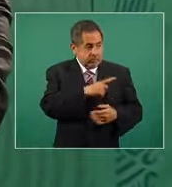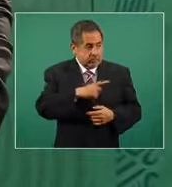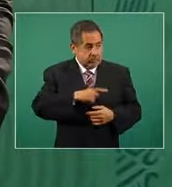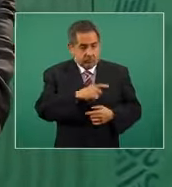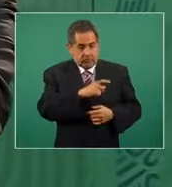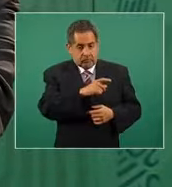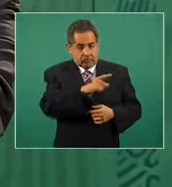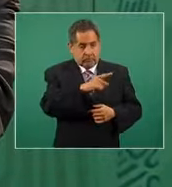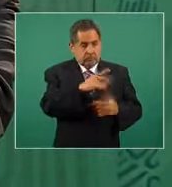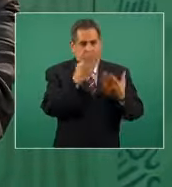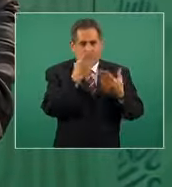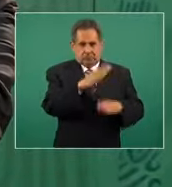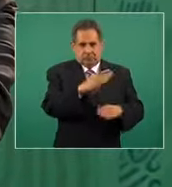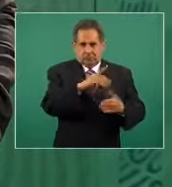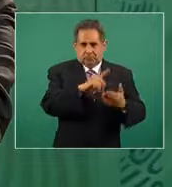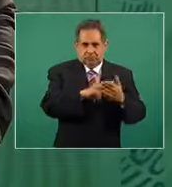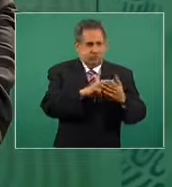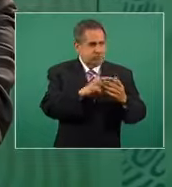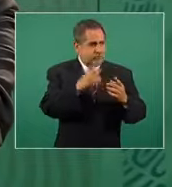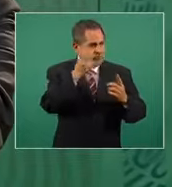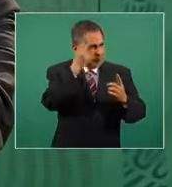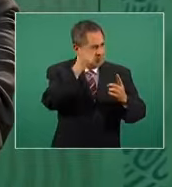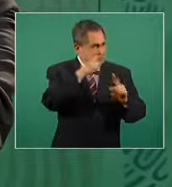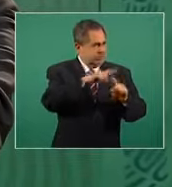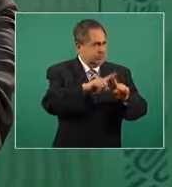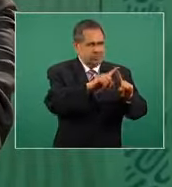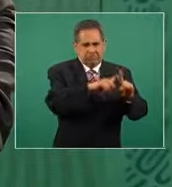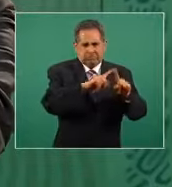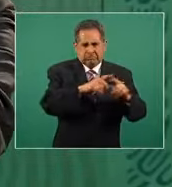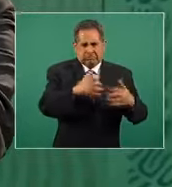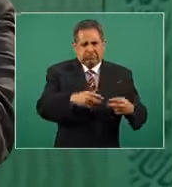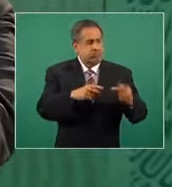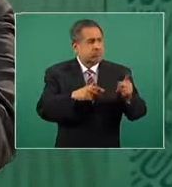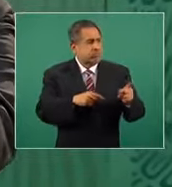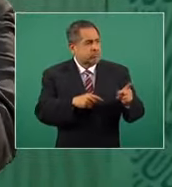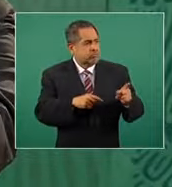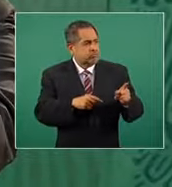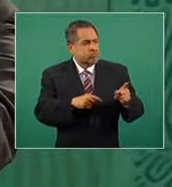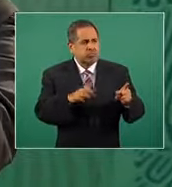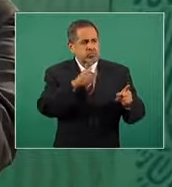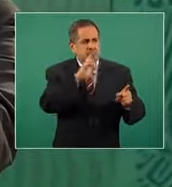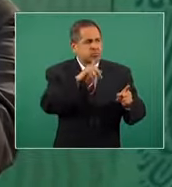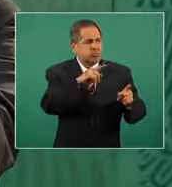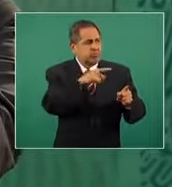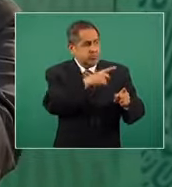de los banqueros, de las grandes corporaciones, en deuda pública.